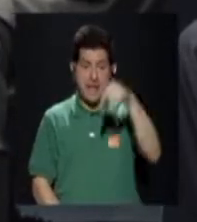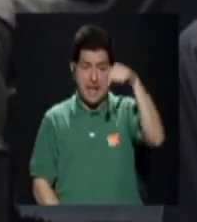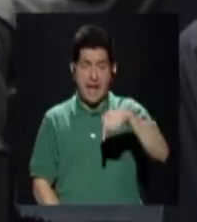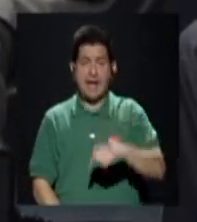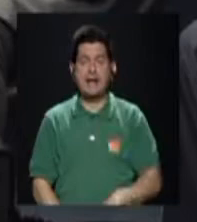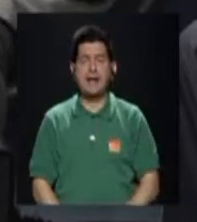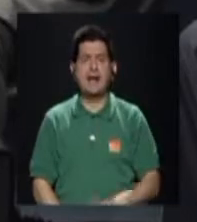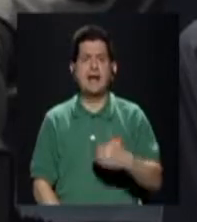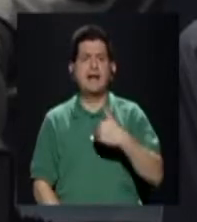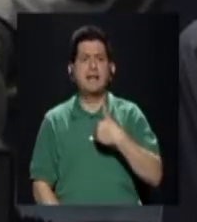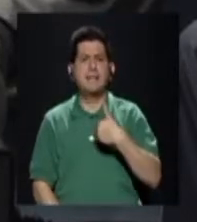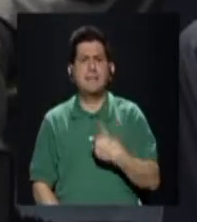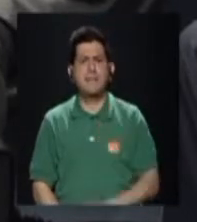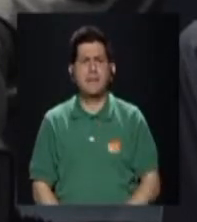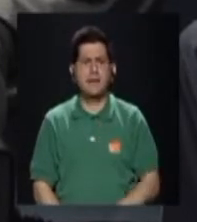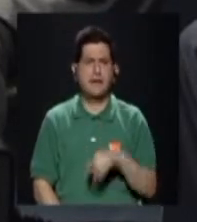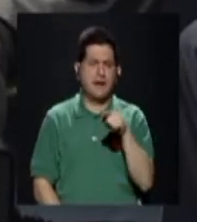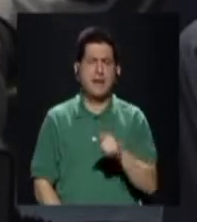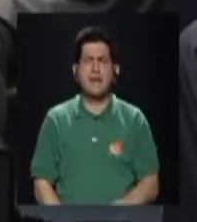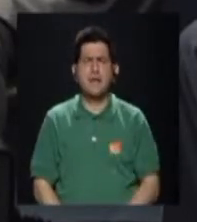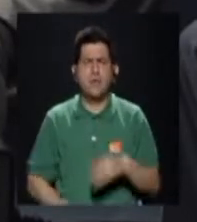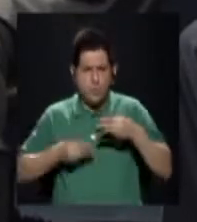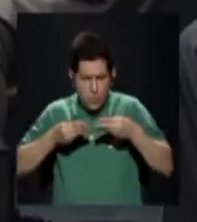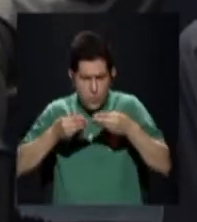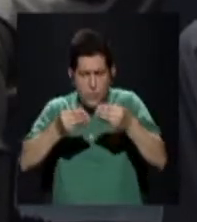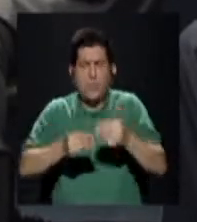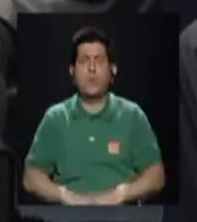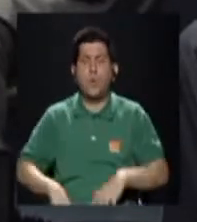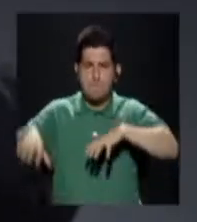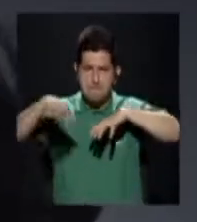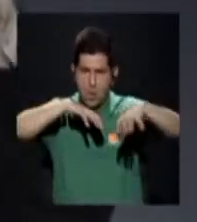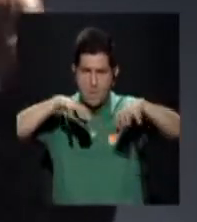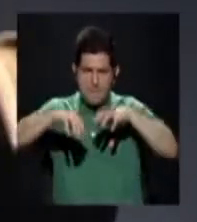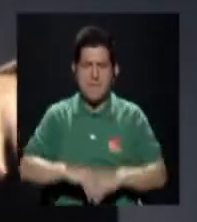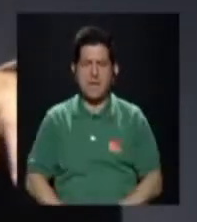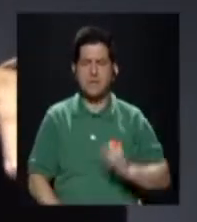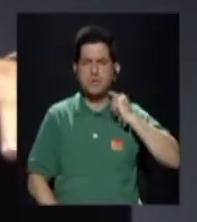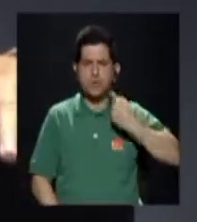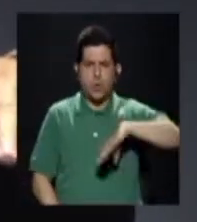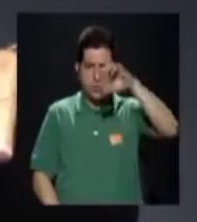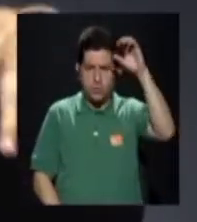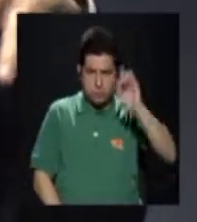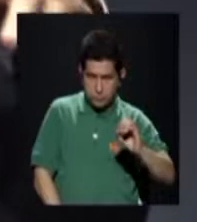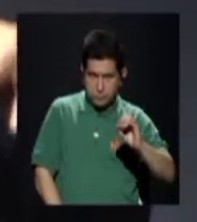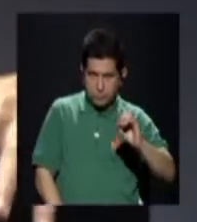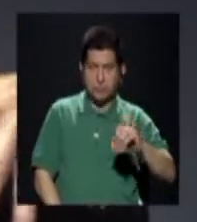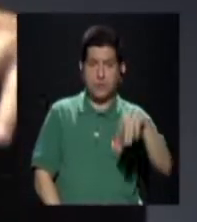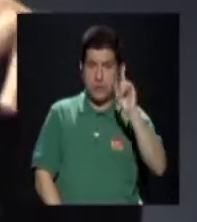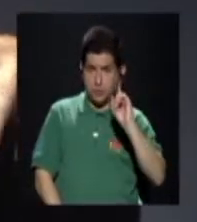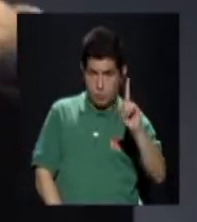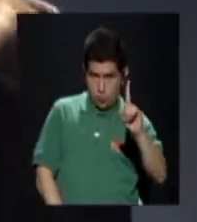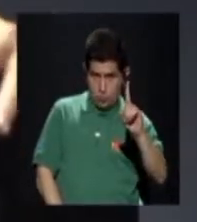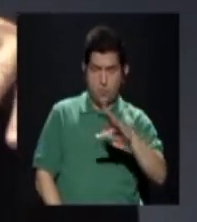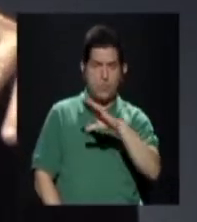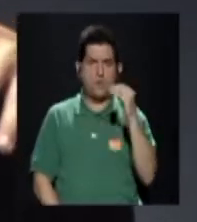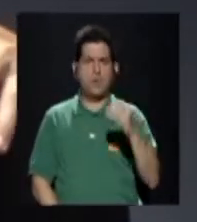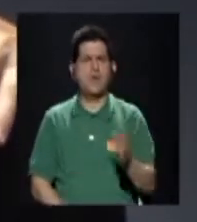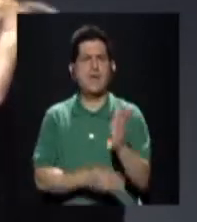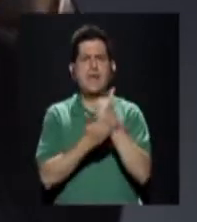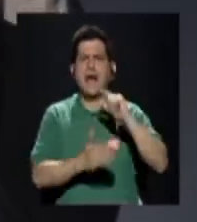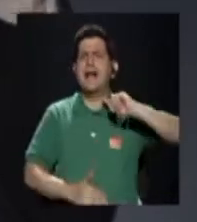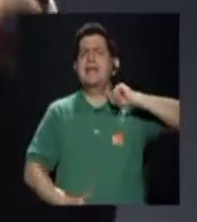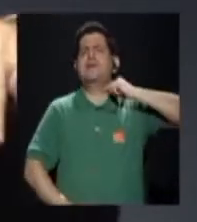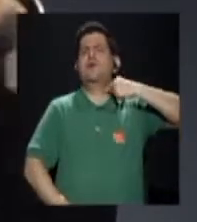y flujo, porque sí, la inflación es un movimiento y la expresión de que algo está